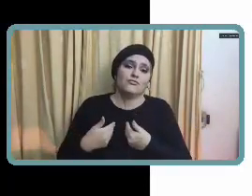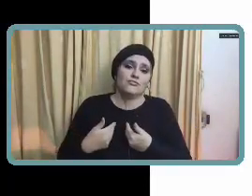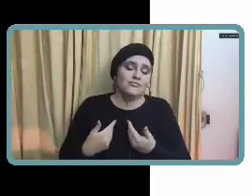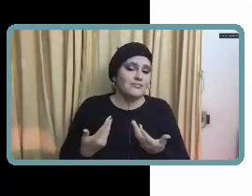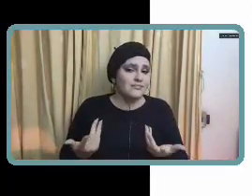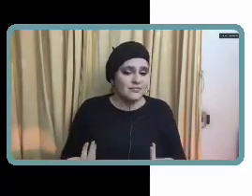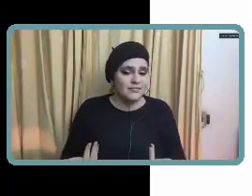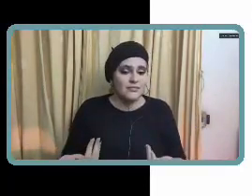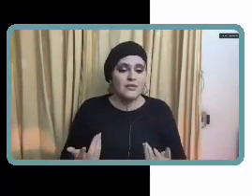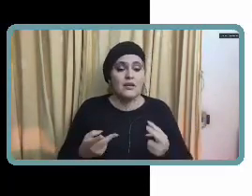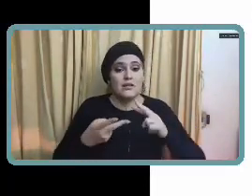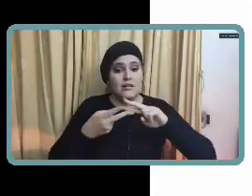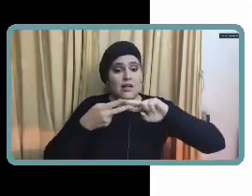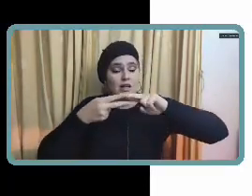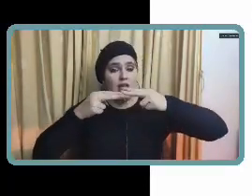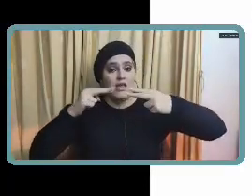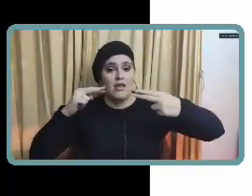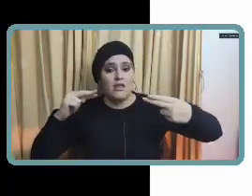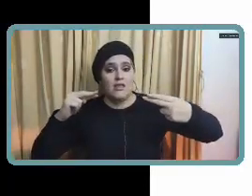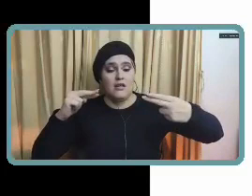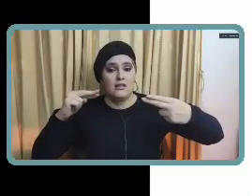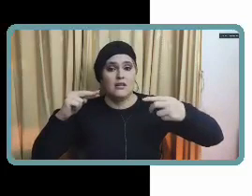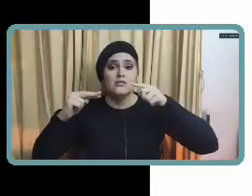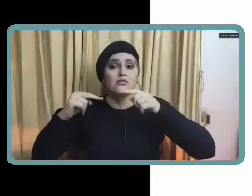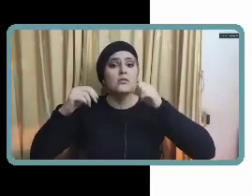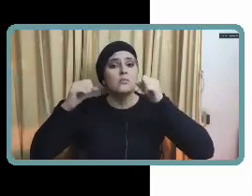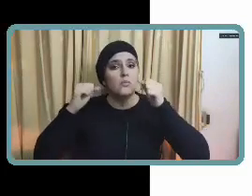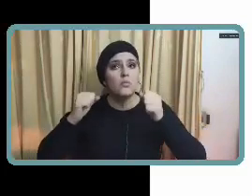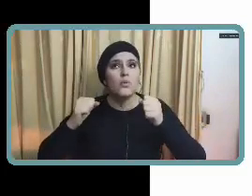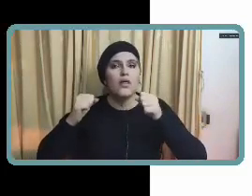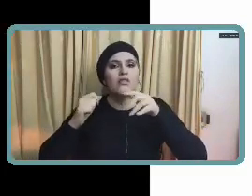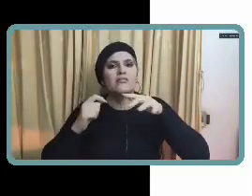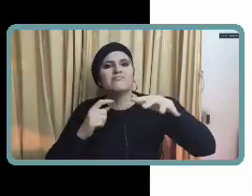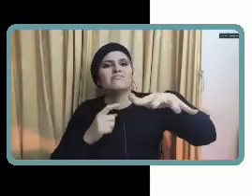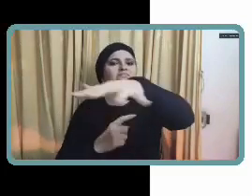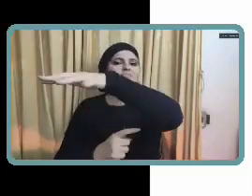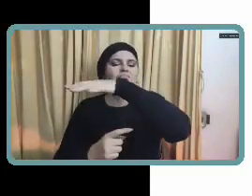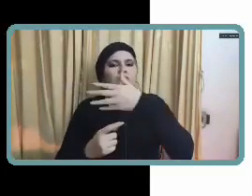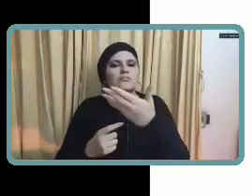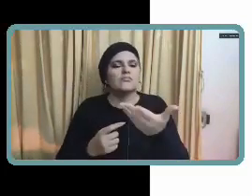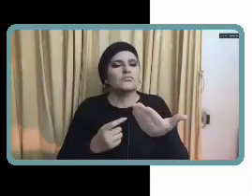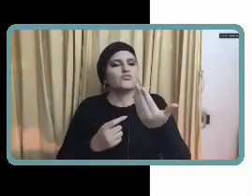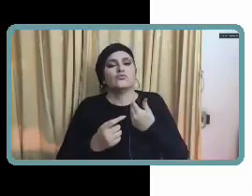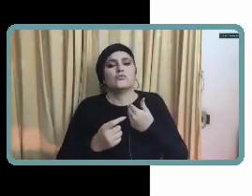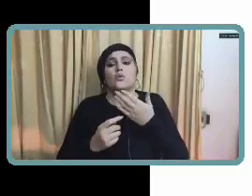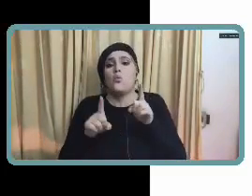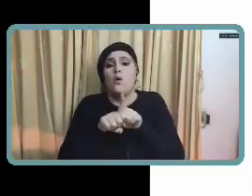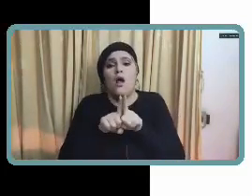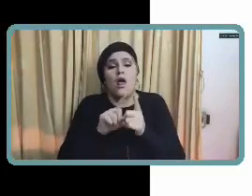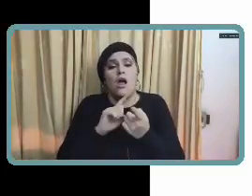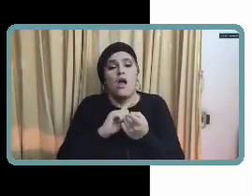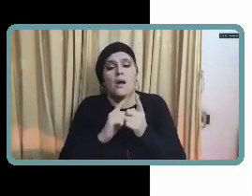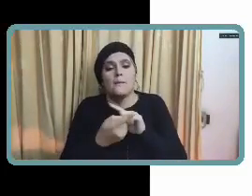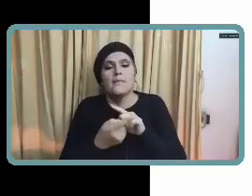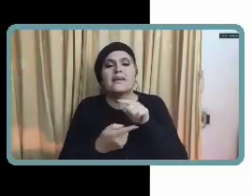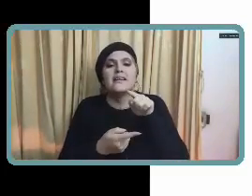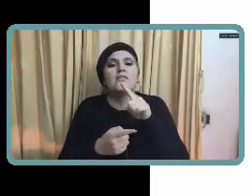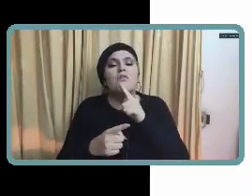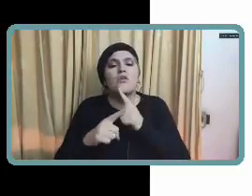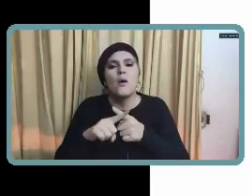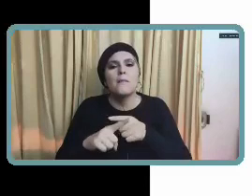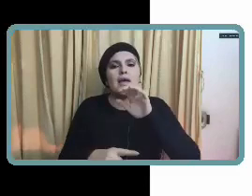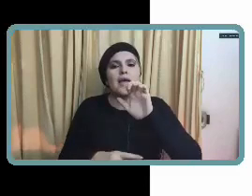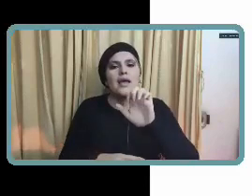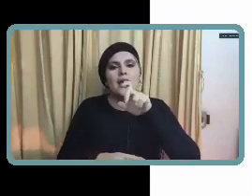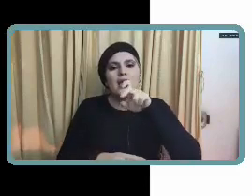ser moldeados por el ambiente, ¿ok? Y eso es lo que se llama la epigenética, que son cambios